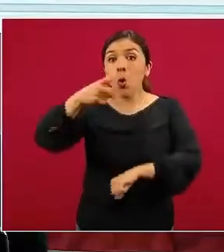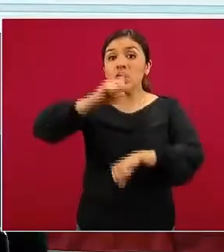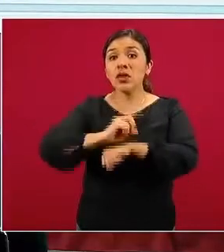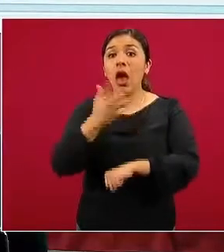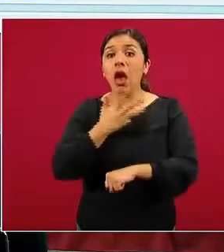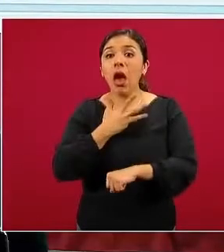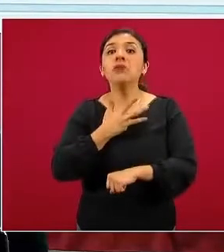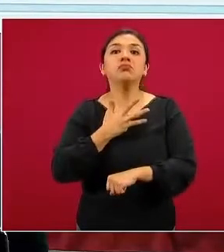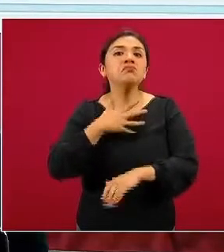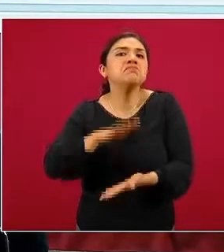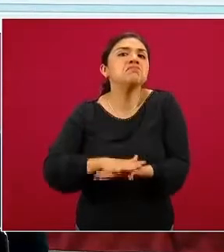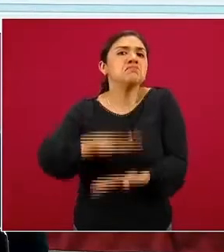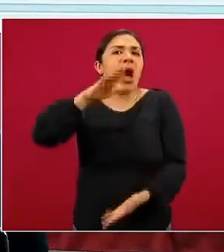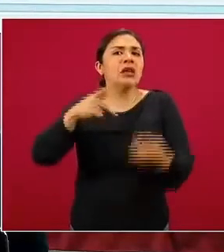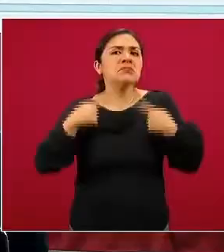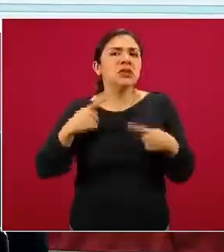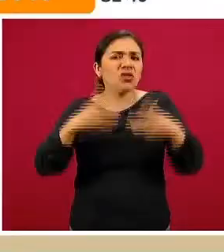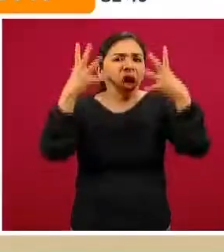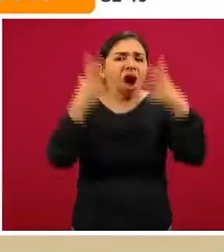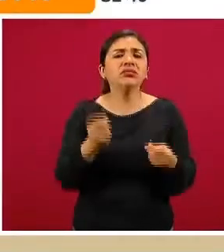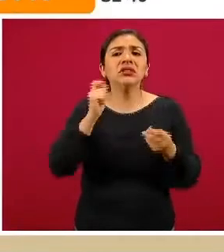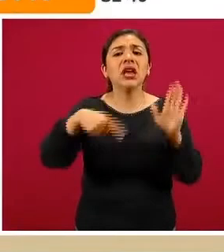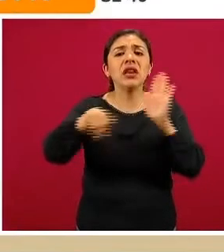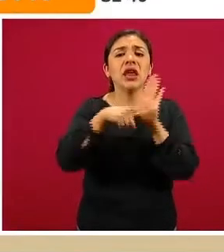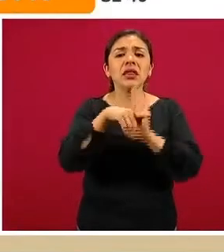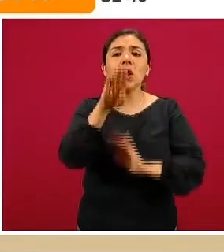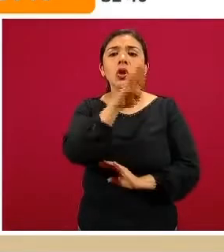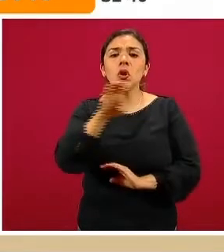el grupo más grande,